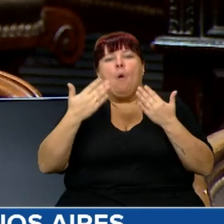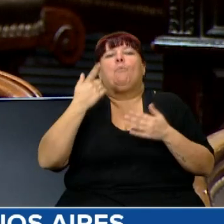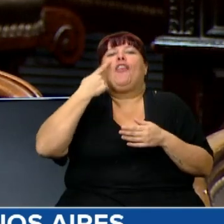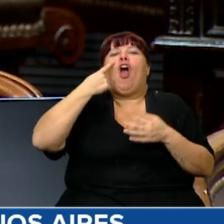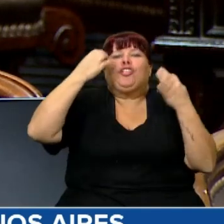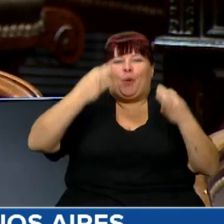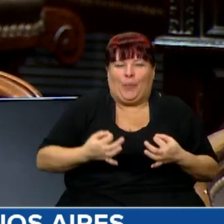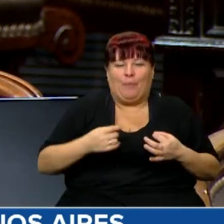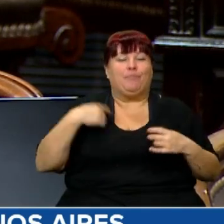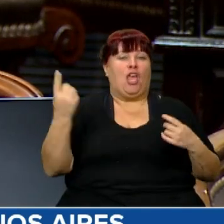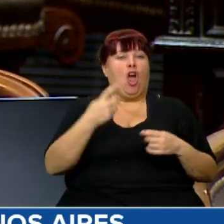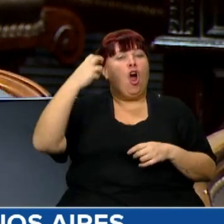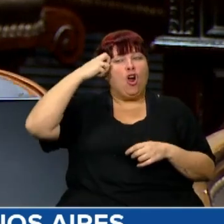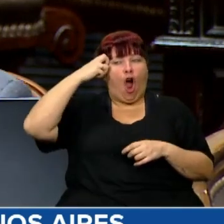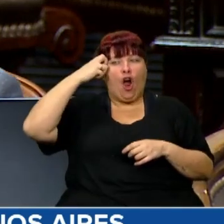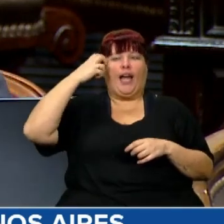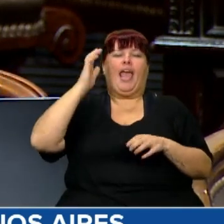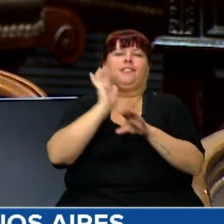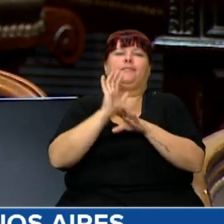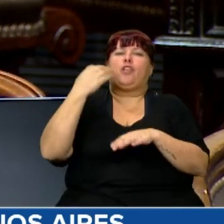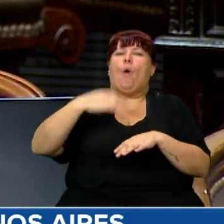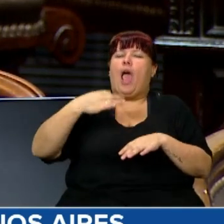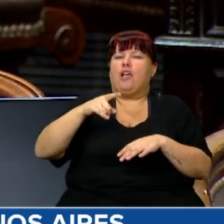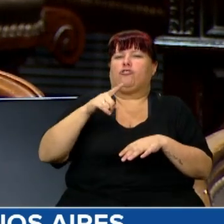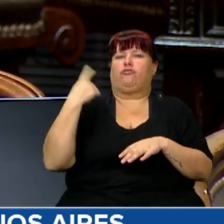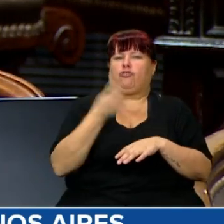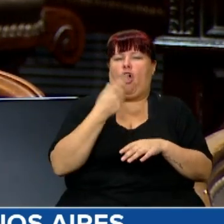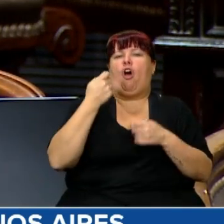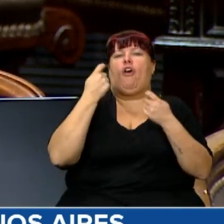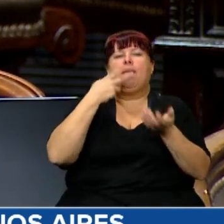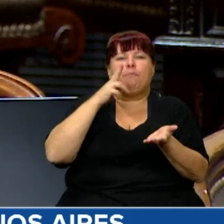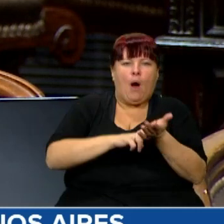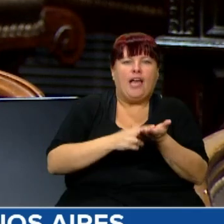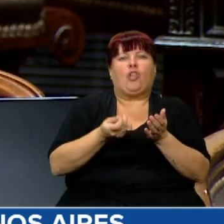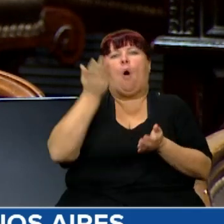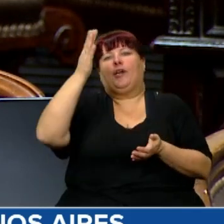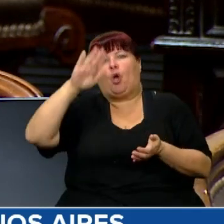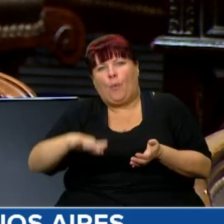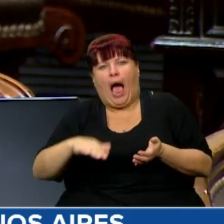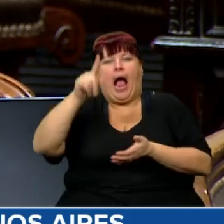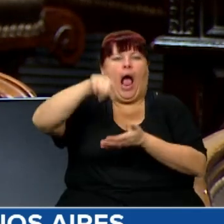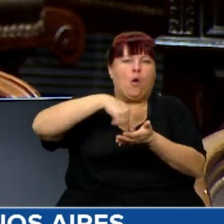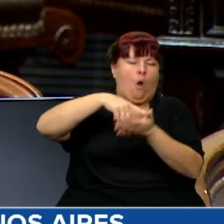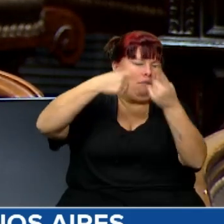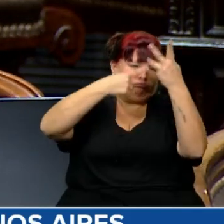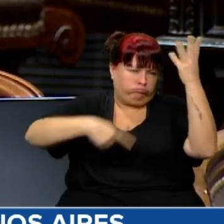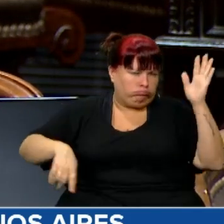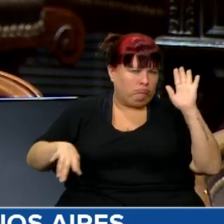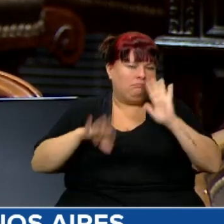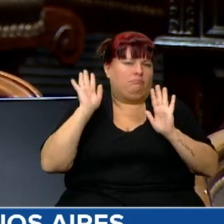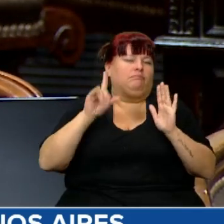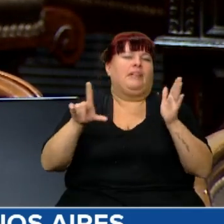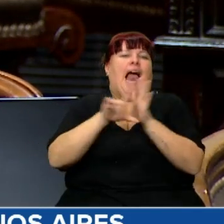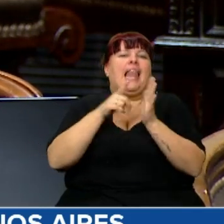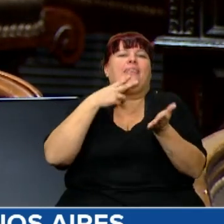conocerlo este Congreso, que es quien tiene la facultad de establecer impuestos, aumentarlos, bajarlos, derogarlos, en fin, el principio de